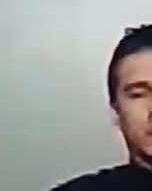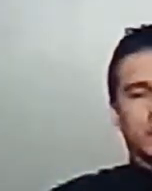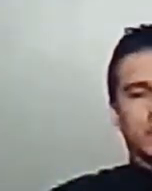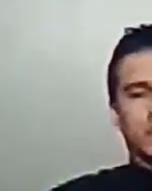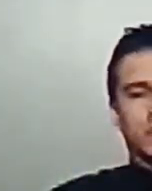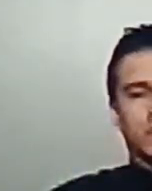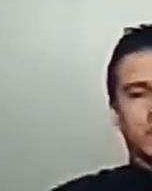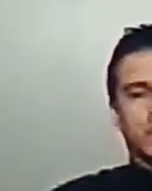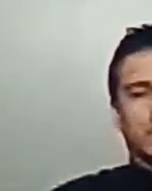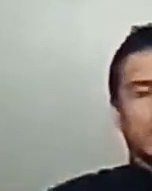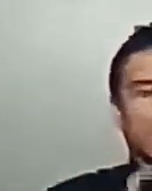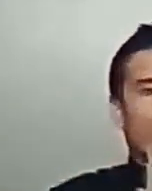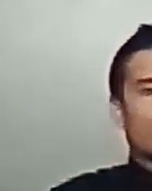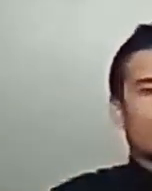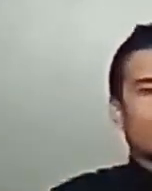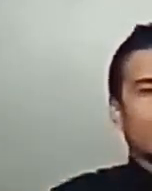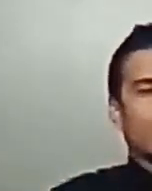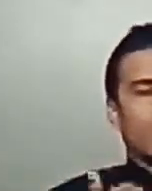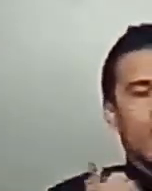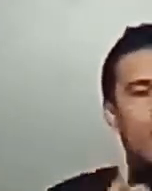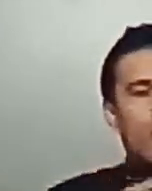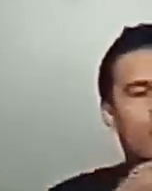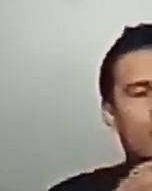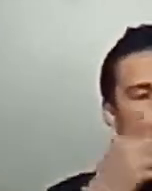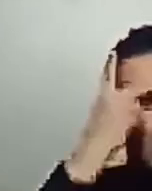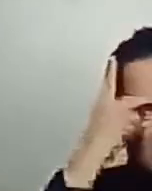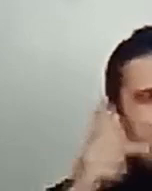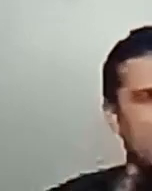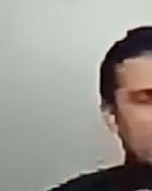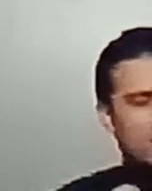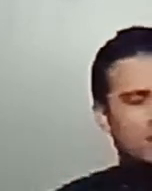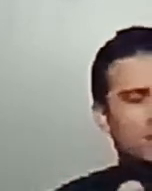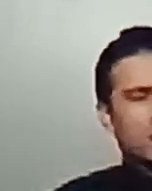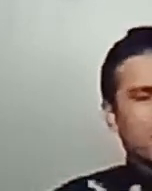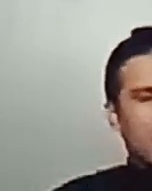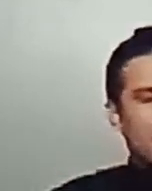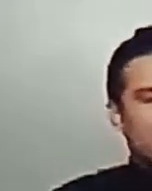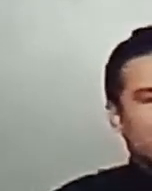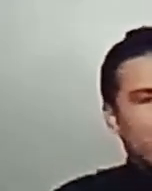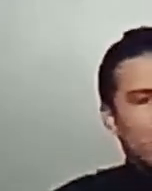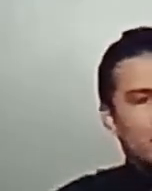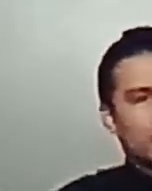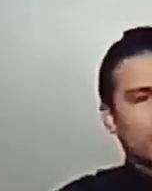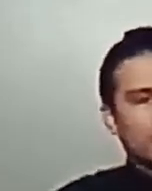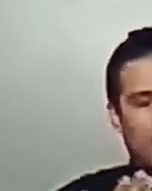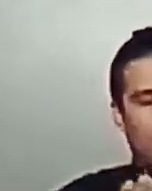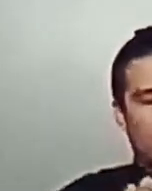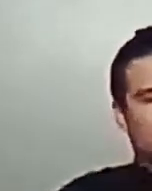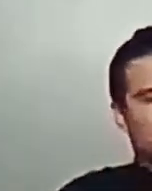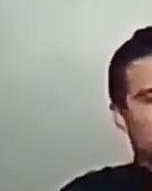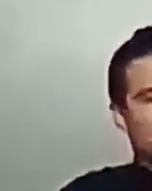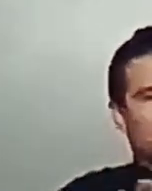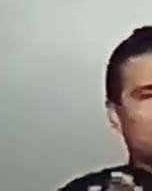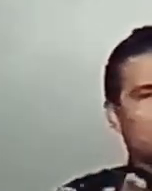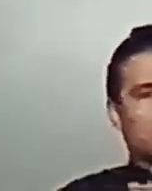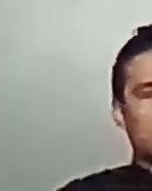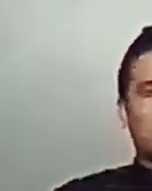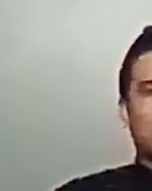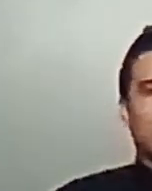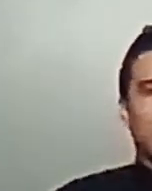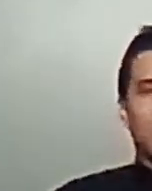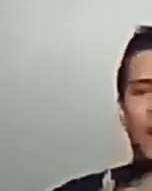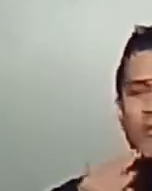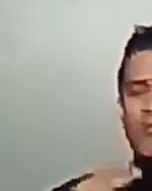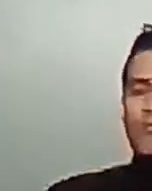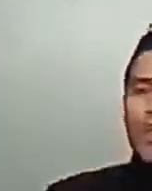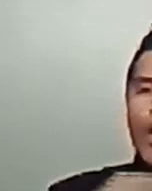Doctora, ¿cuál sería su plan de manejo con respecto al aprovechamiento de la basura? Bueno, nosotros